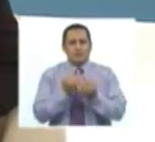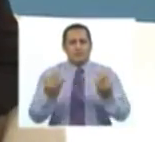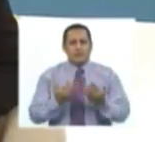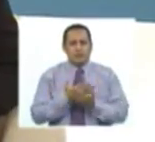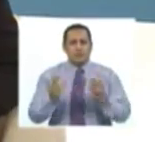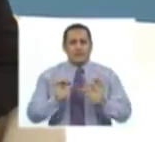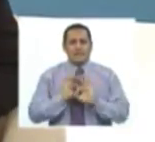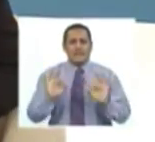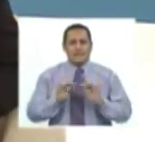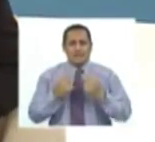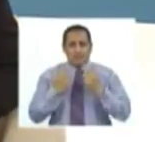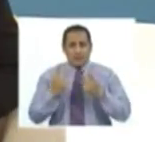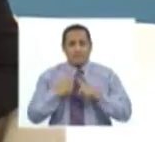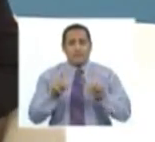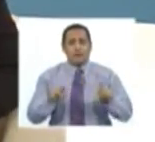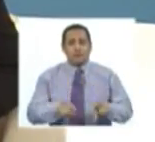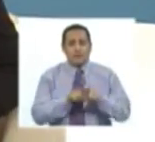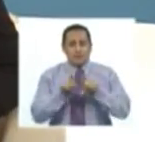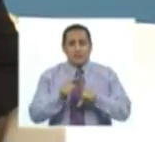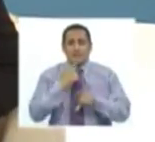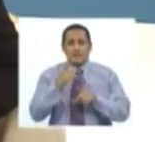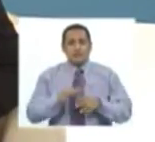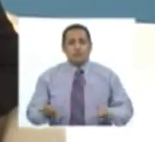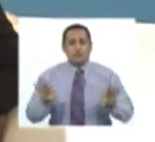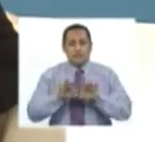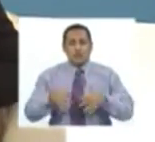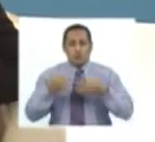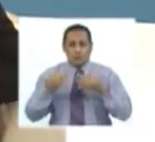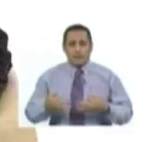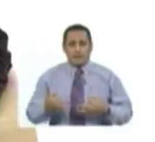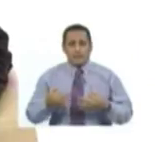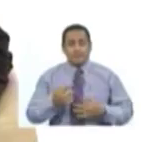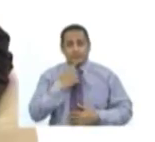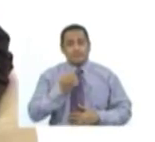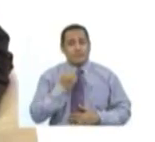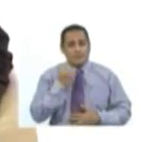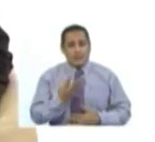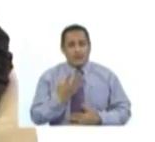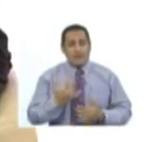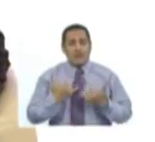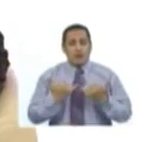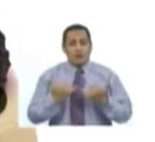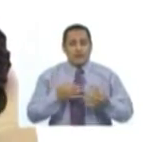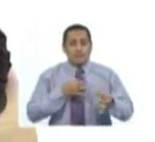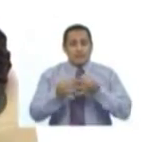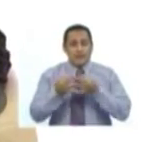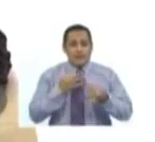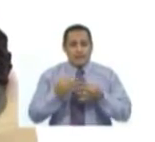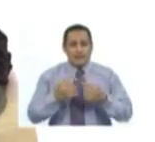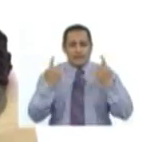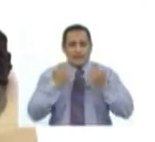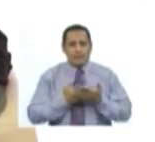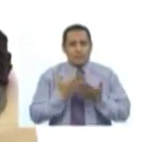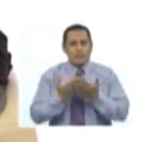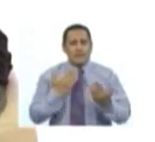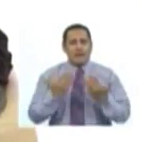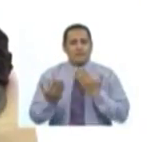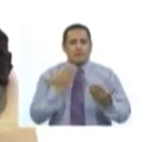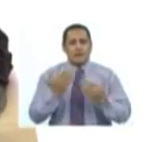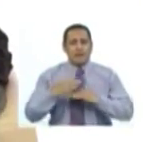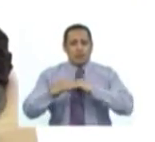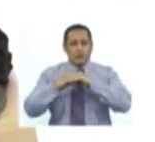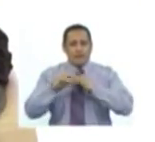cosas que nada tienen que hacer en el fondo, pero sin embargo son importantes y hay que cumplirlas. Sí, muy bien dicho, Rocío, el peso de las formas,